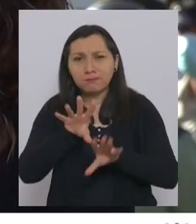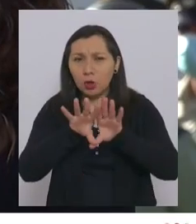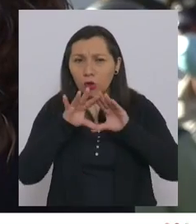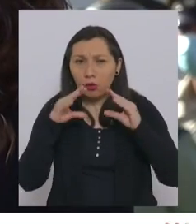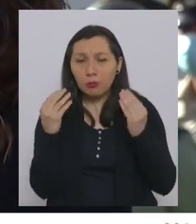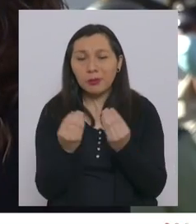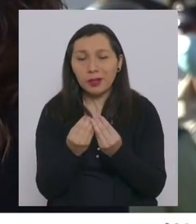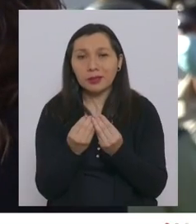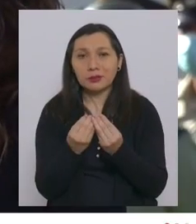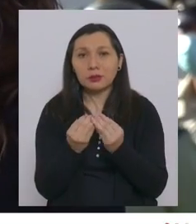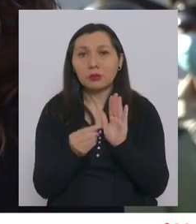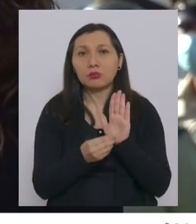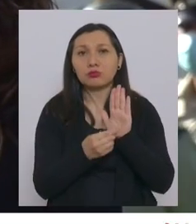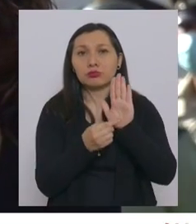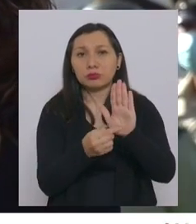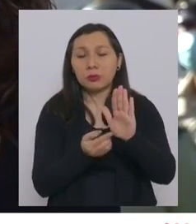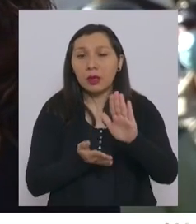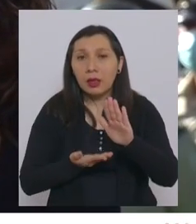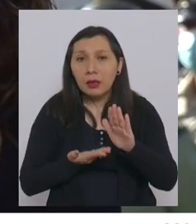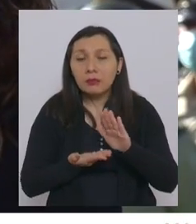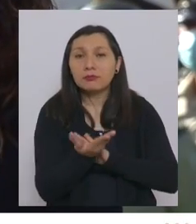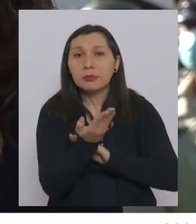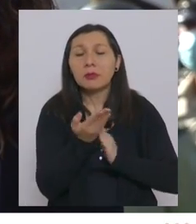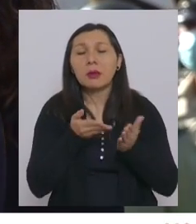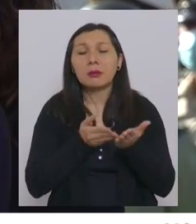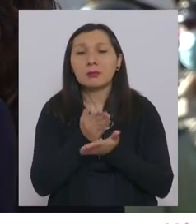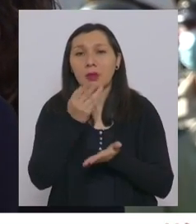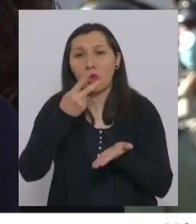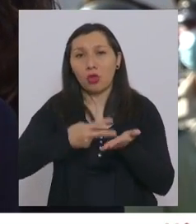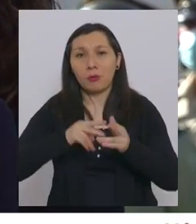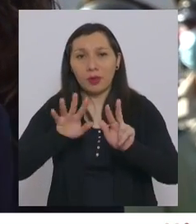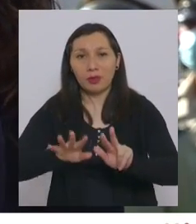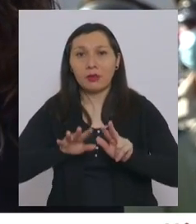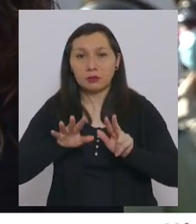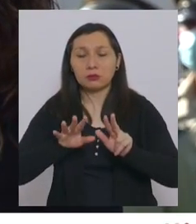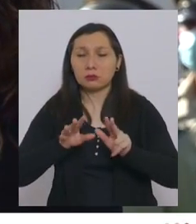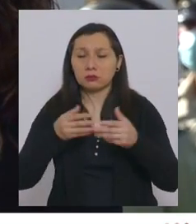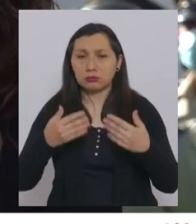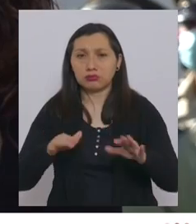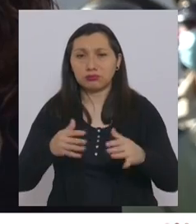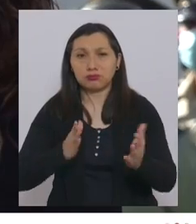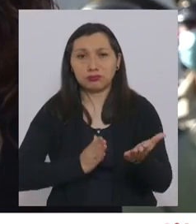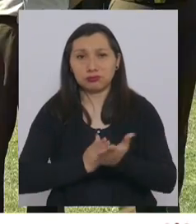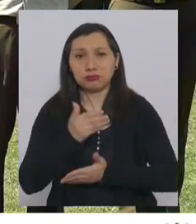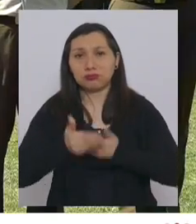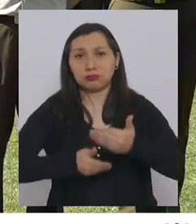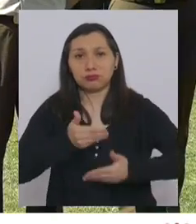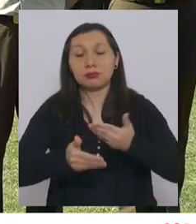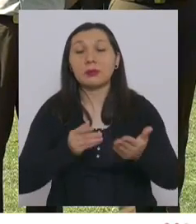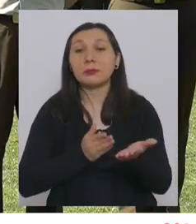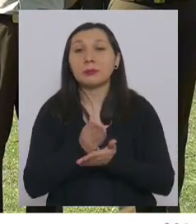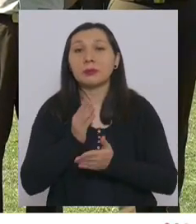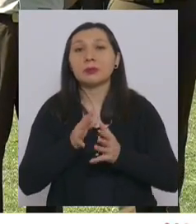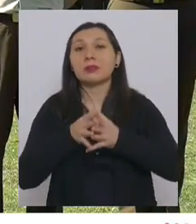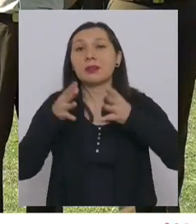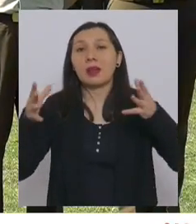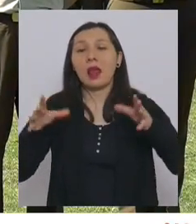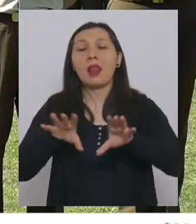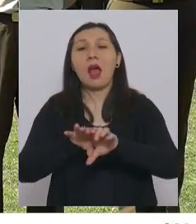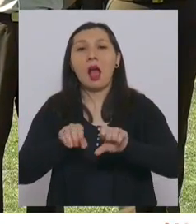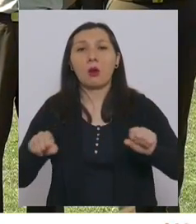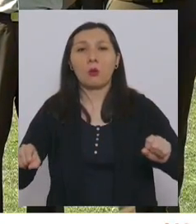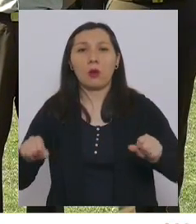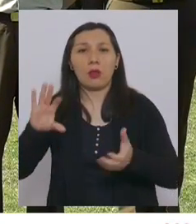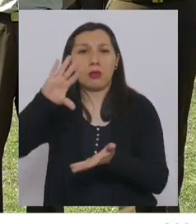integral. Y lo pusimos en marcha a partir del año 2018. Y está en plena marcha y se inició con un gran acuerdo